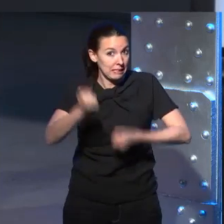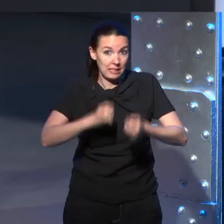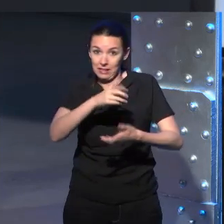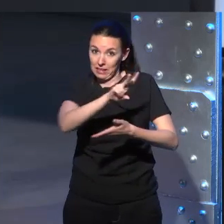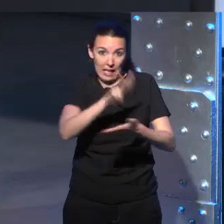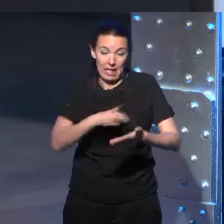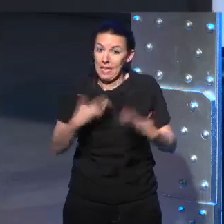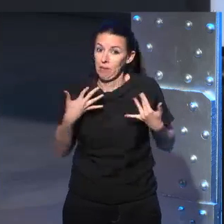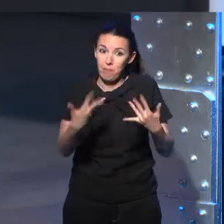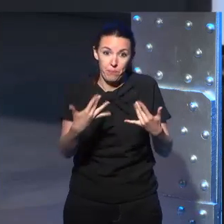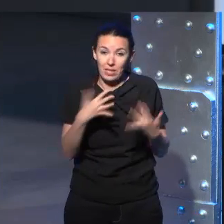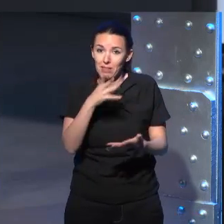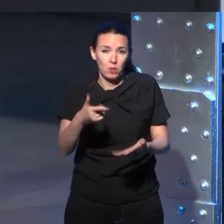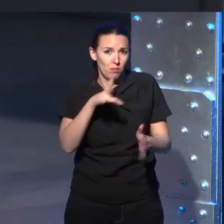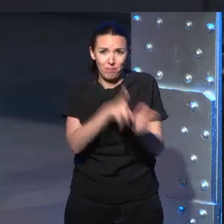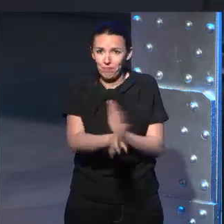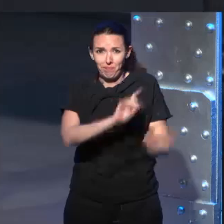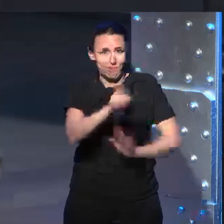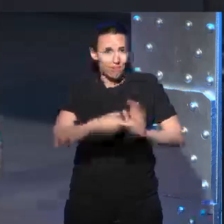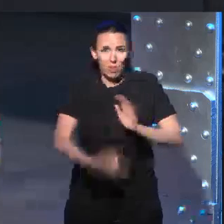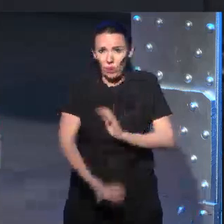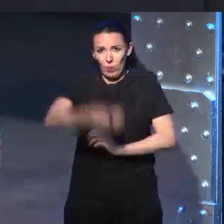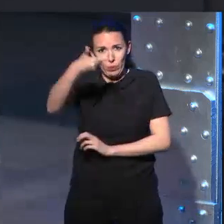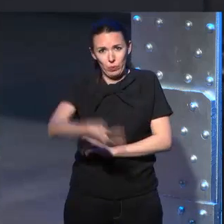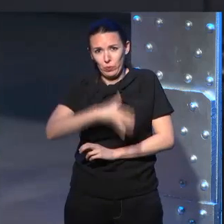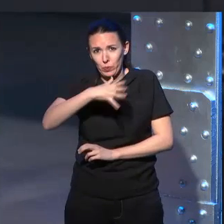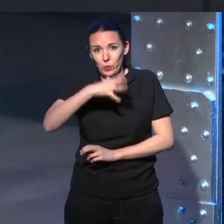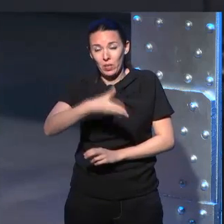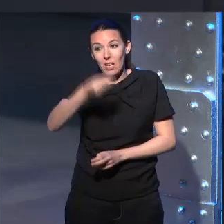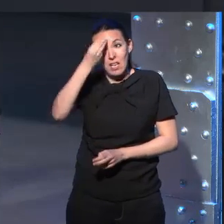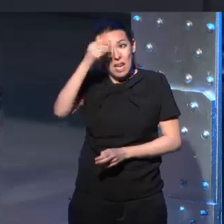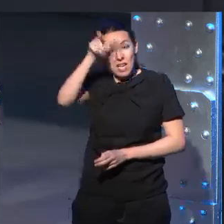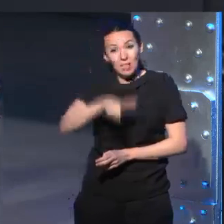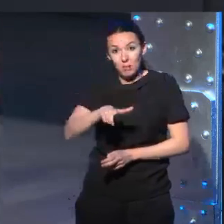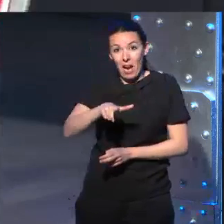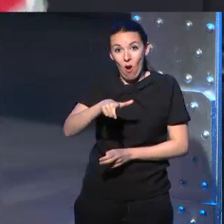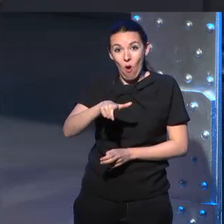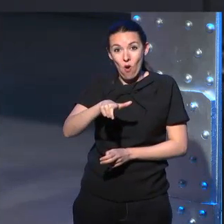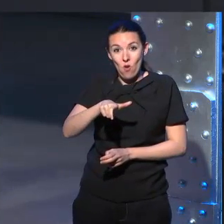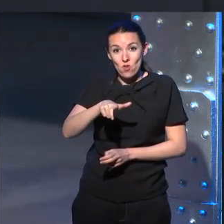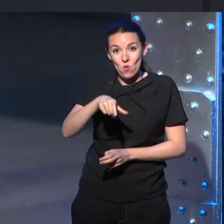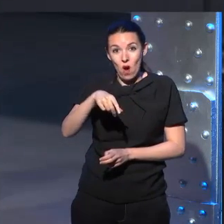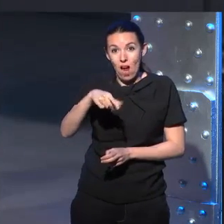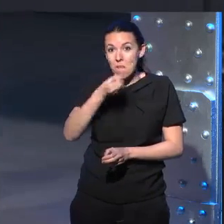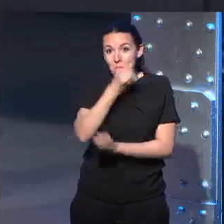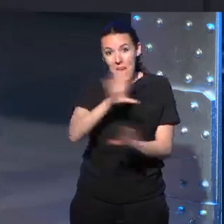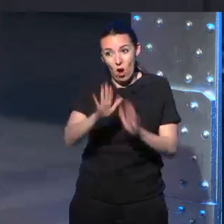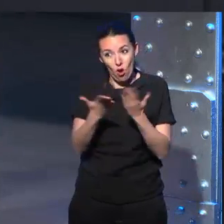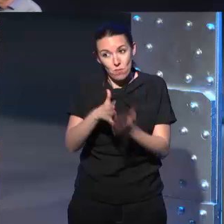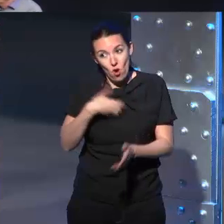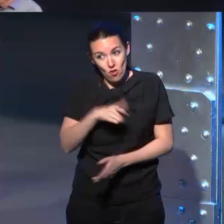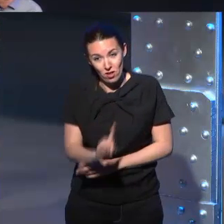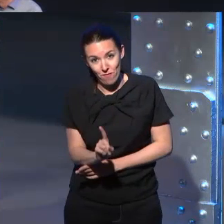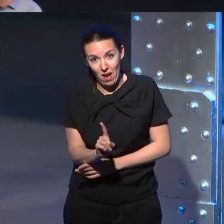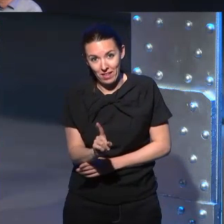es absolutamente esencial. Espero que el maestro no se enfade si digo que es su mejor libro y que todo